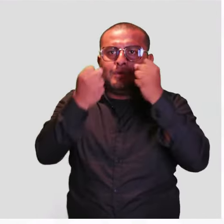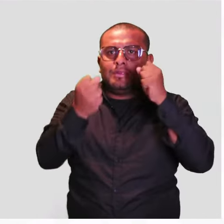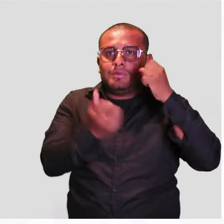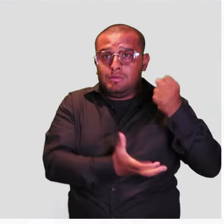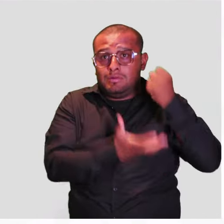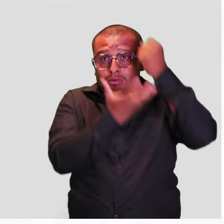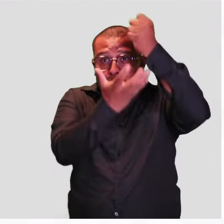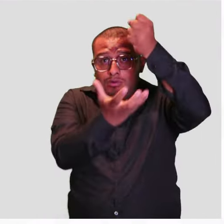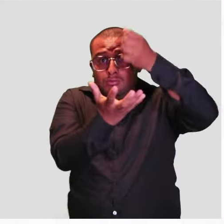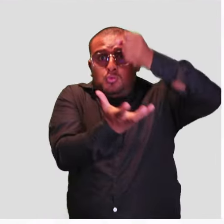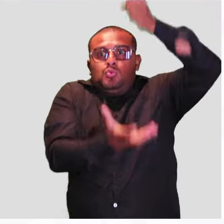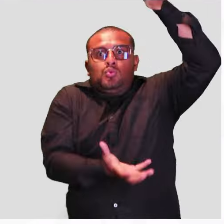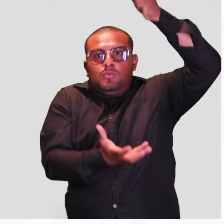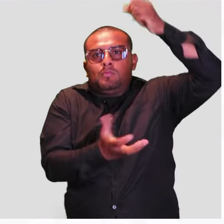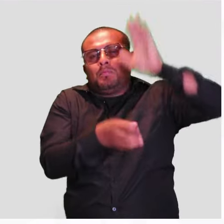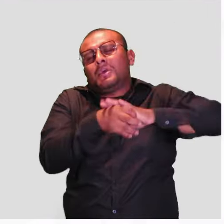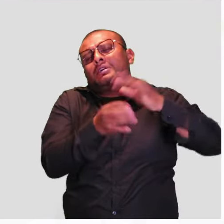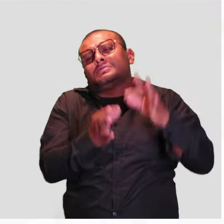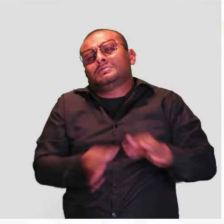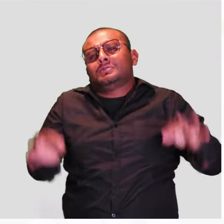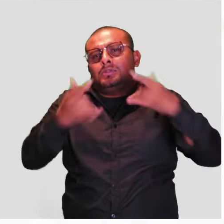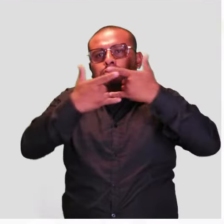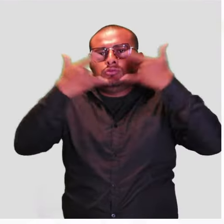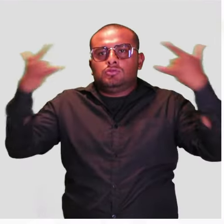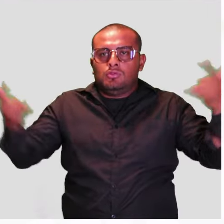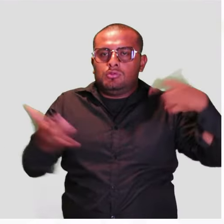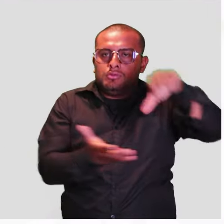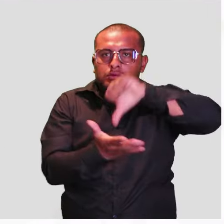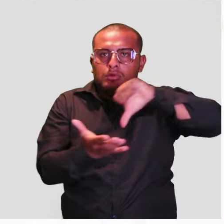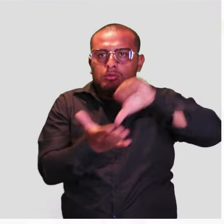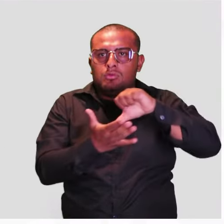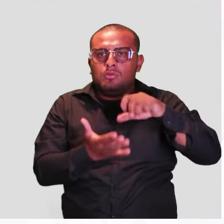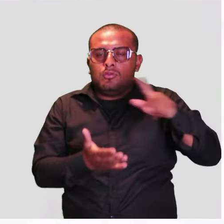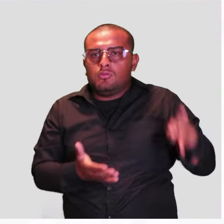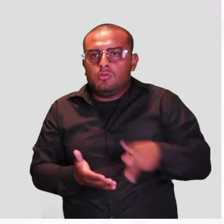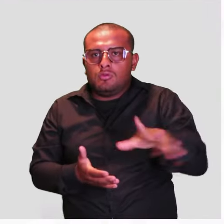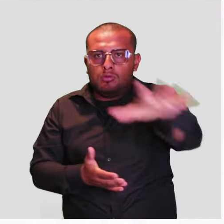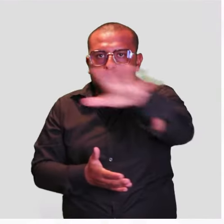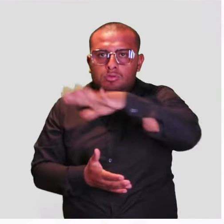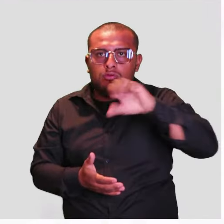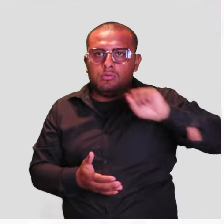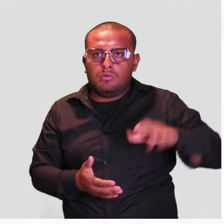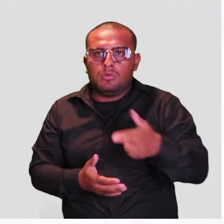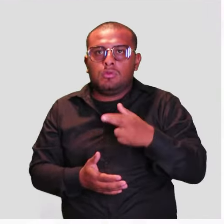nuestro municipio. Más obra para el centro histórico, más obra para la zona oriente, más obra